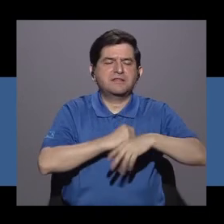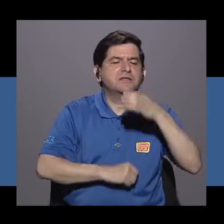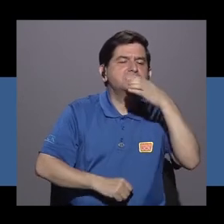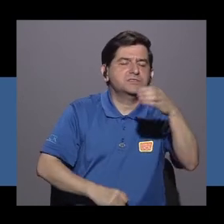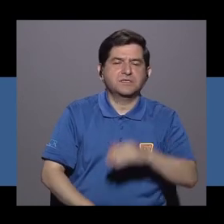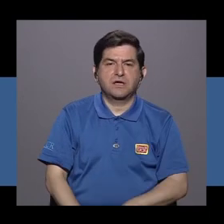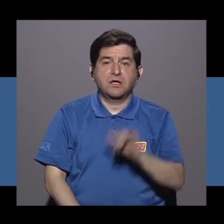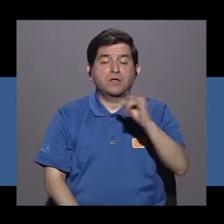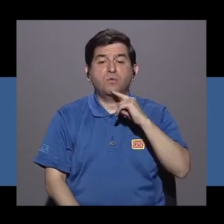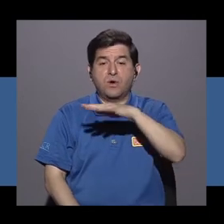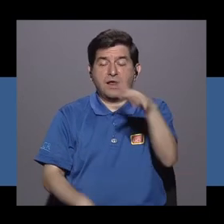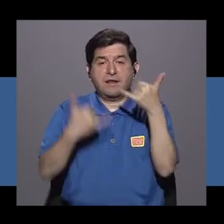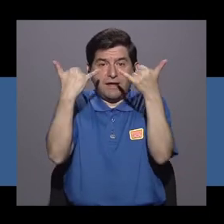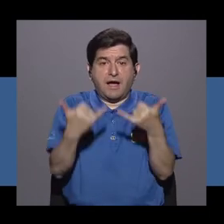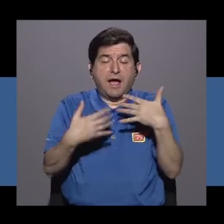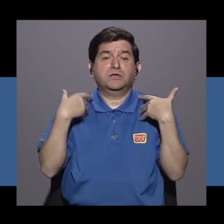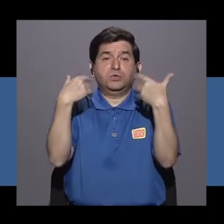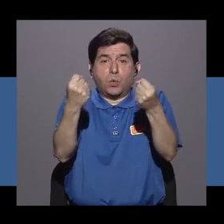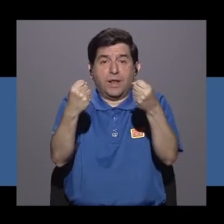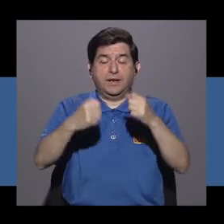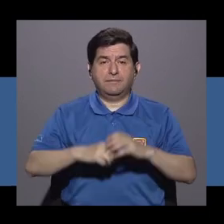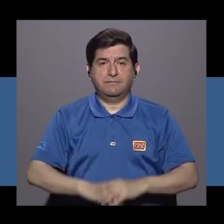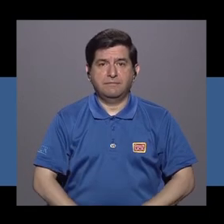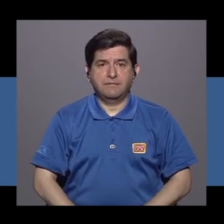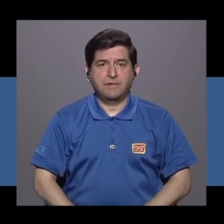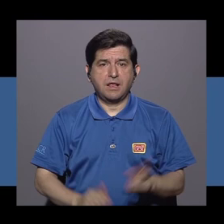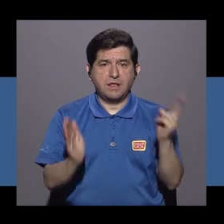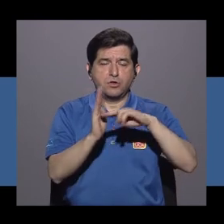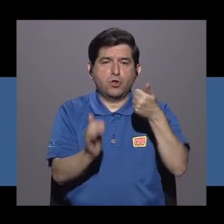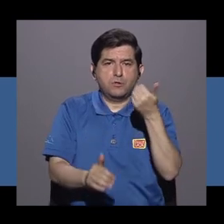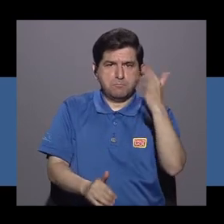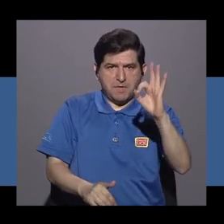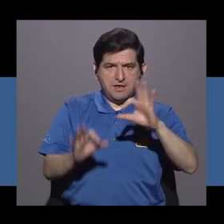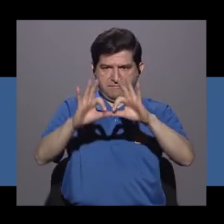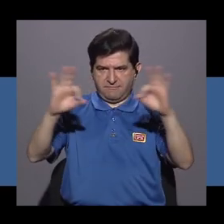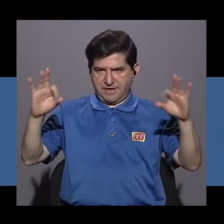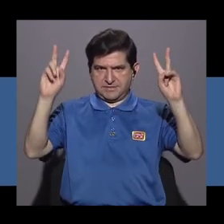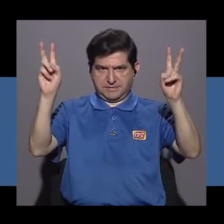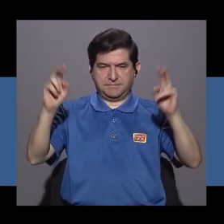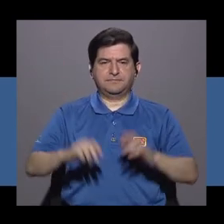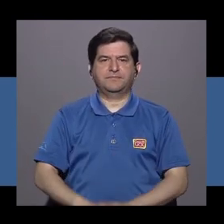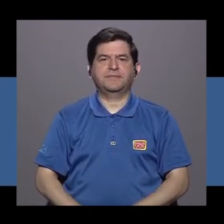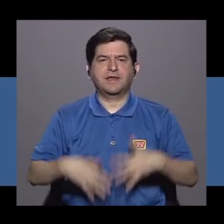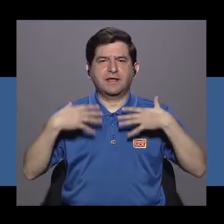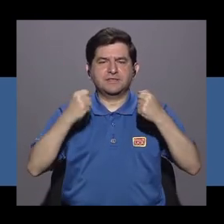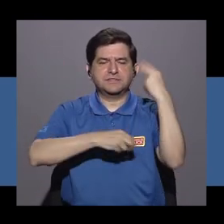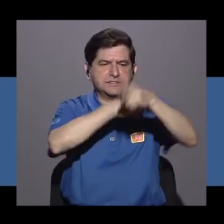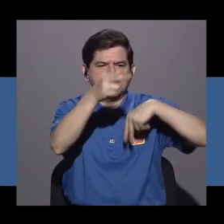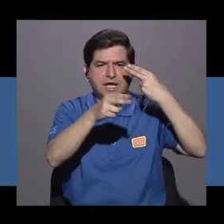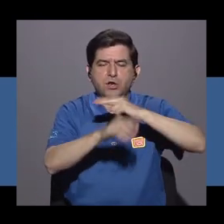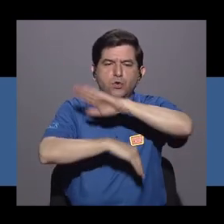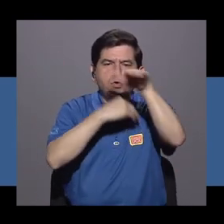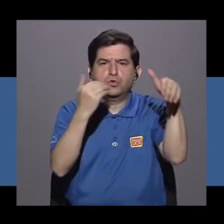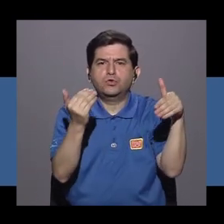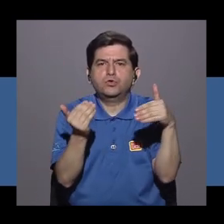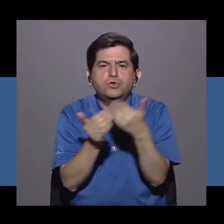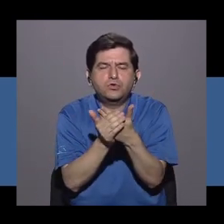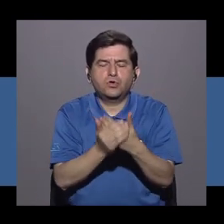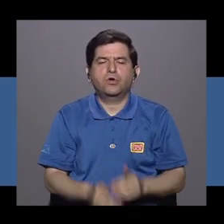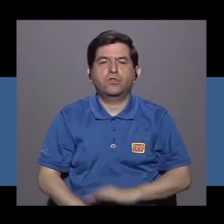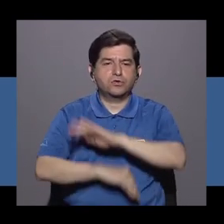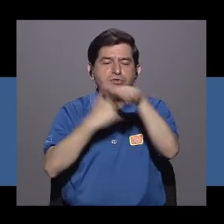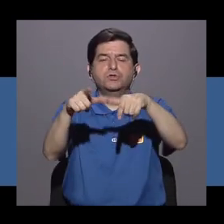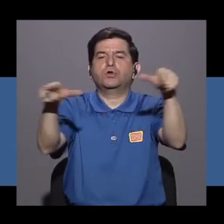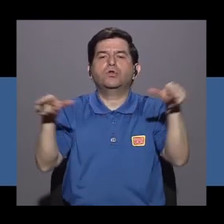diferentes países y de acuerdo con la realidad actual de la salud. Para el 2019, el lema es Salud Universal para Todas